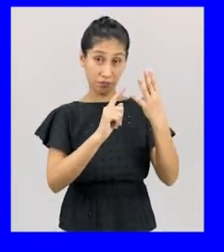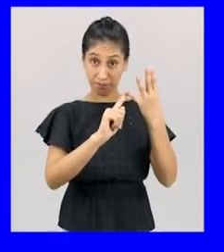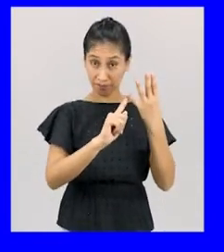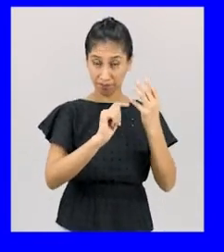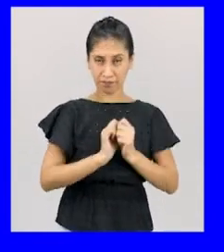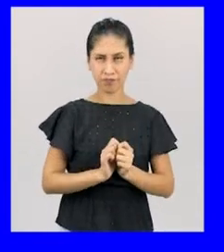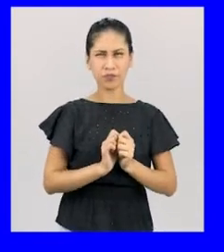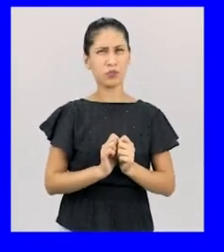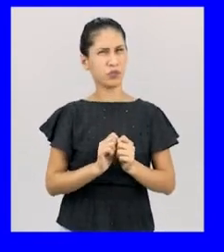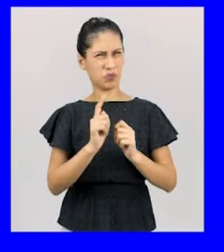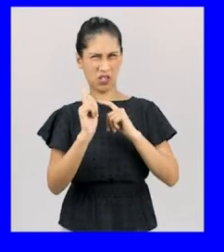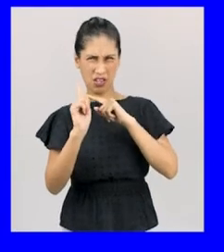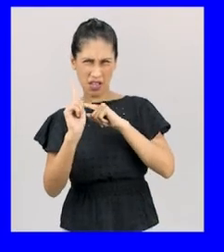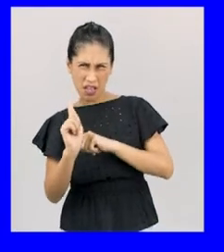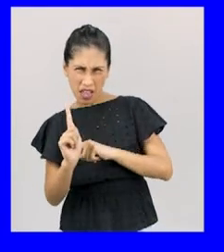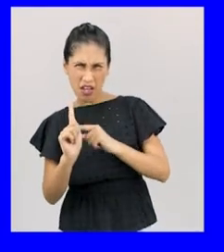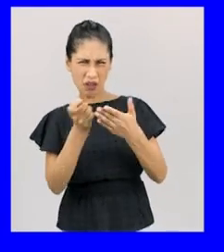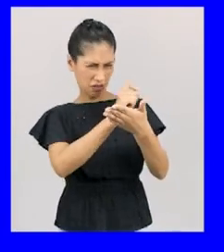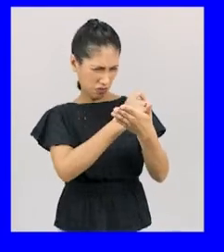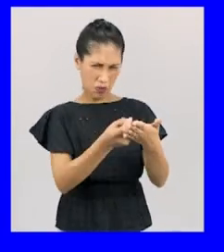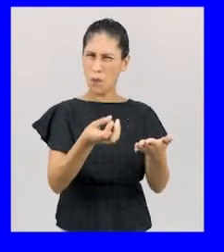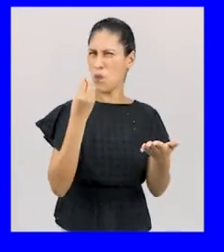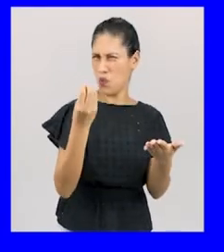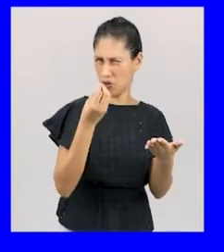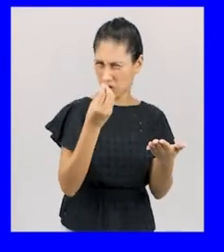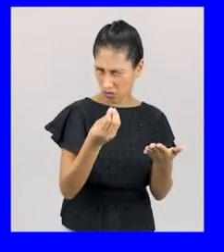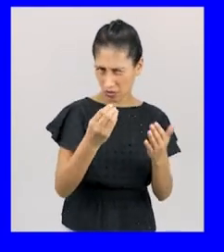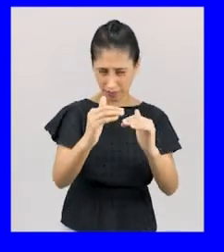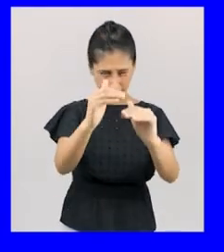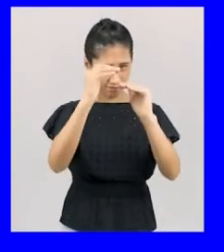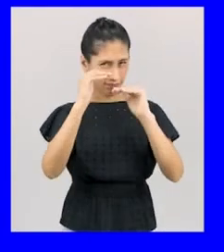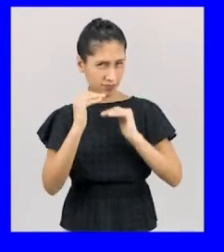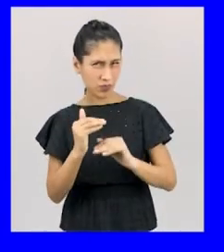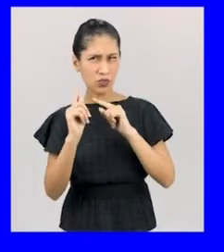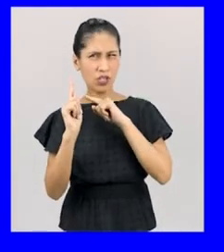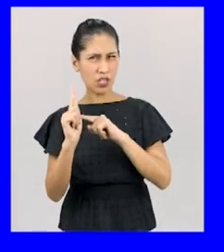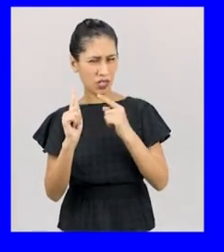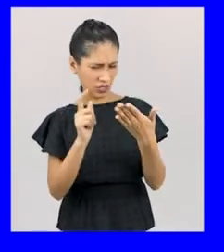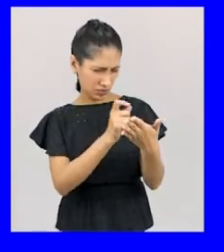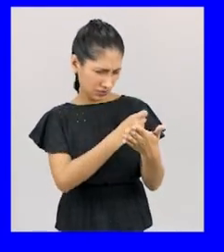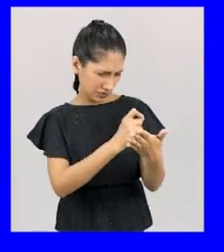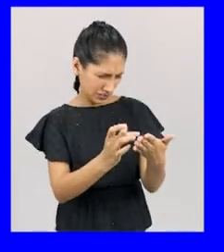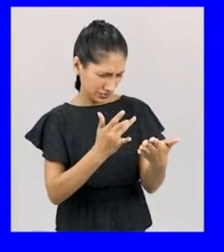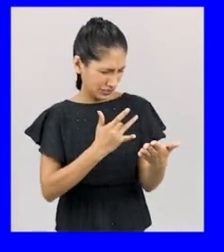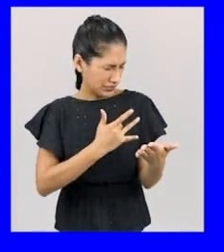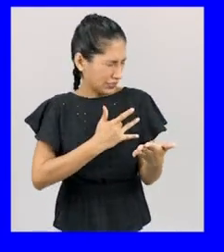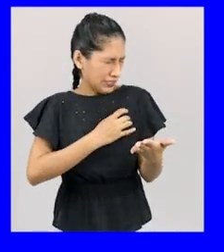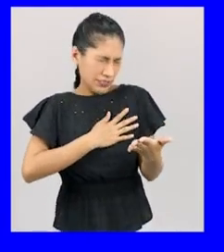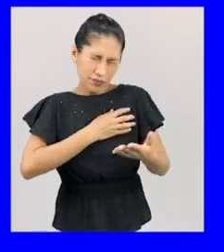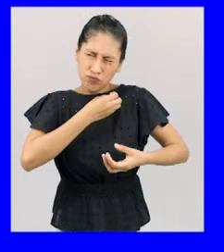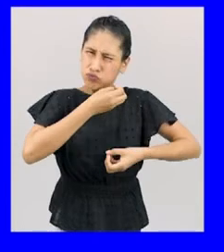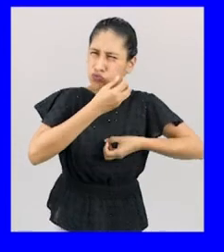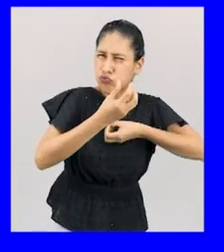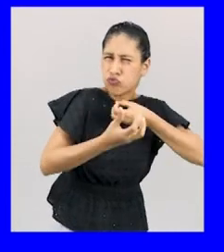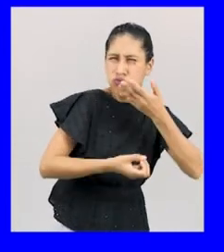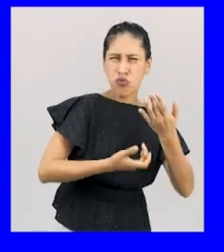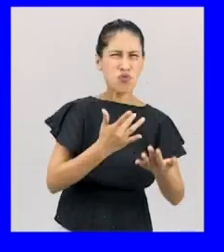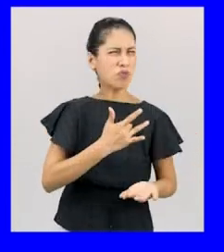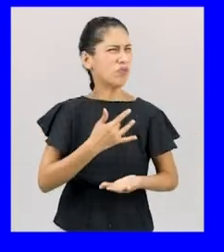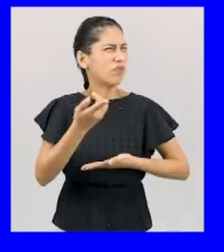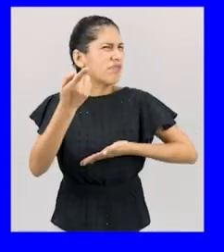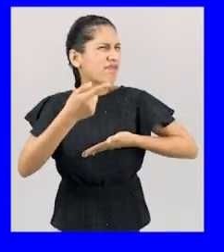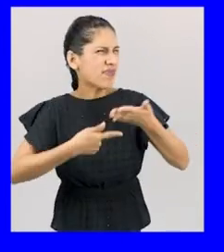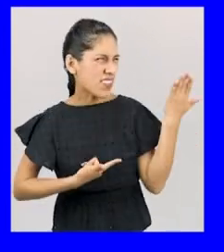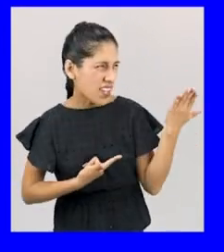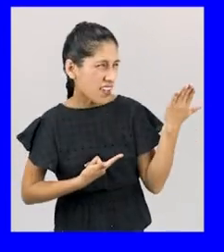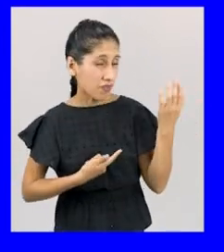autor? ¿Cuál es el propósito del autor? ¿Qué ha motivado al autor para escribir lo que expresa en el